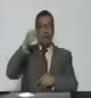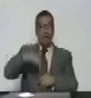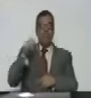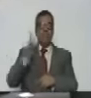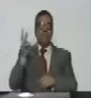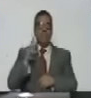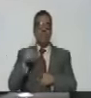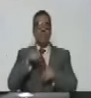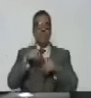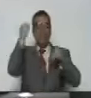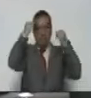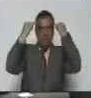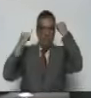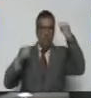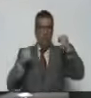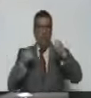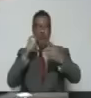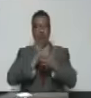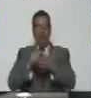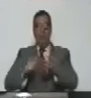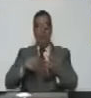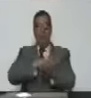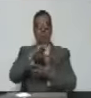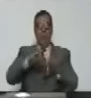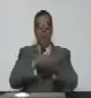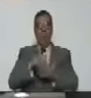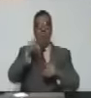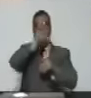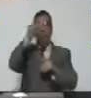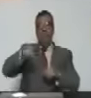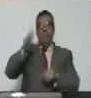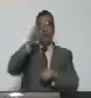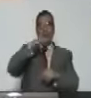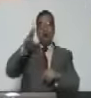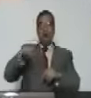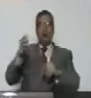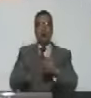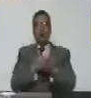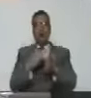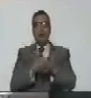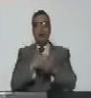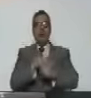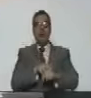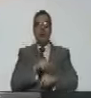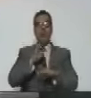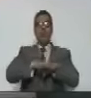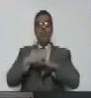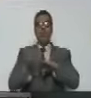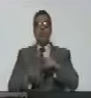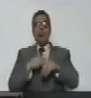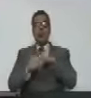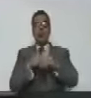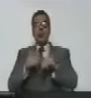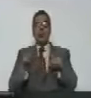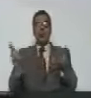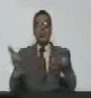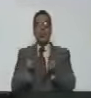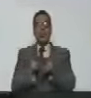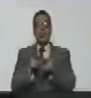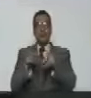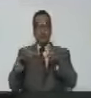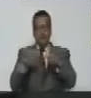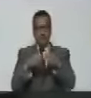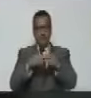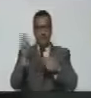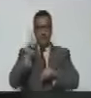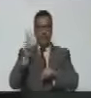venezolanos, intelectuales, que escribió sobre el problema de la Guayana Esequiba. Un libro que se titulaba ¿Por qué se ha reducido el